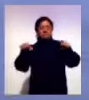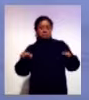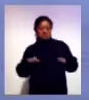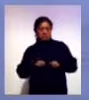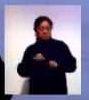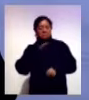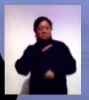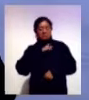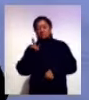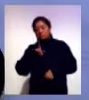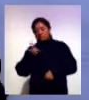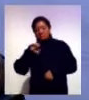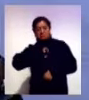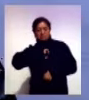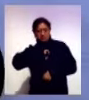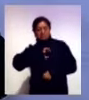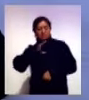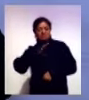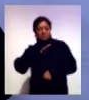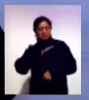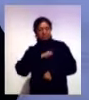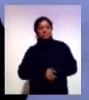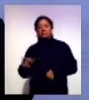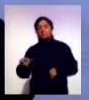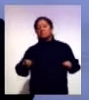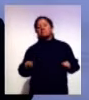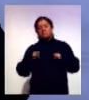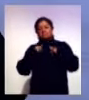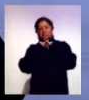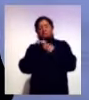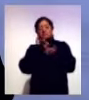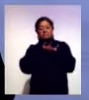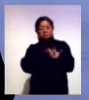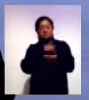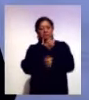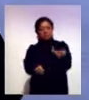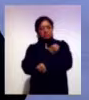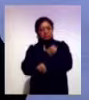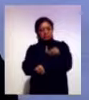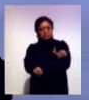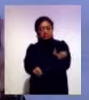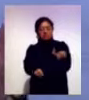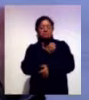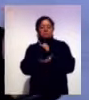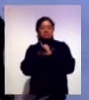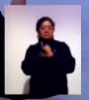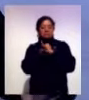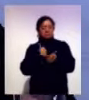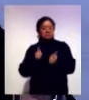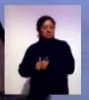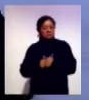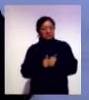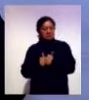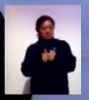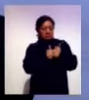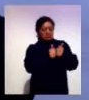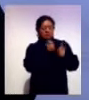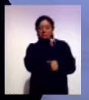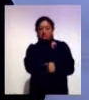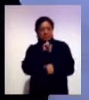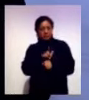los entrena, un instituto que los acompaña por parte del gobierno de modo